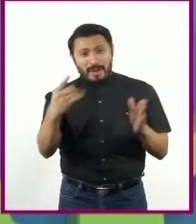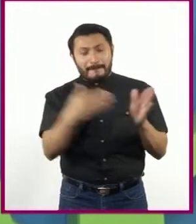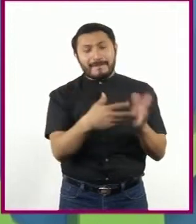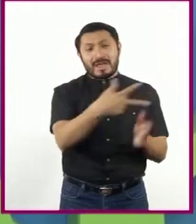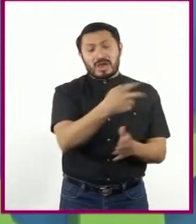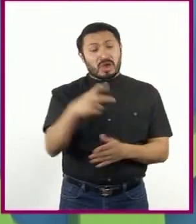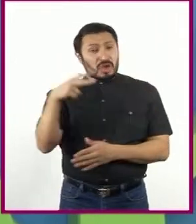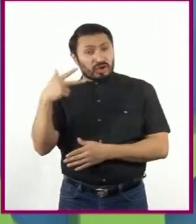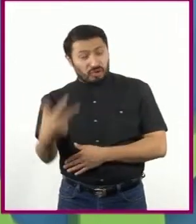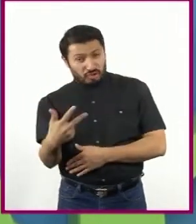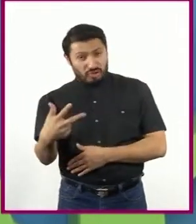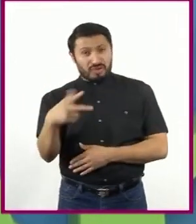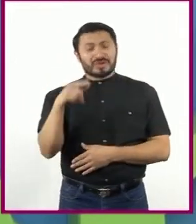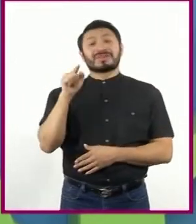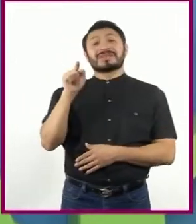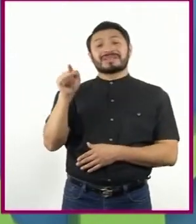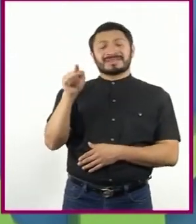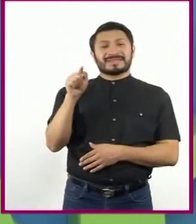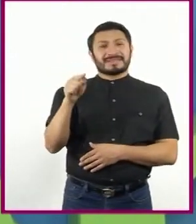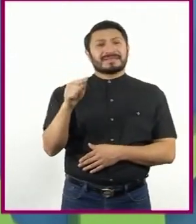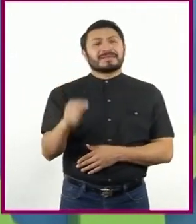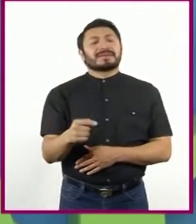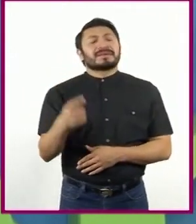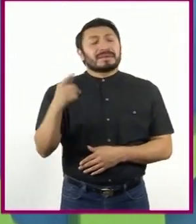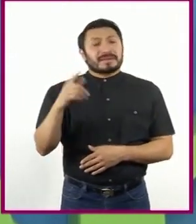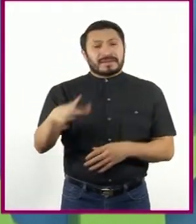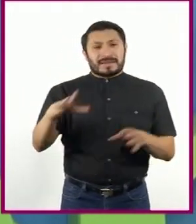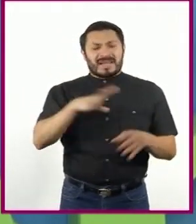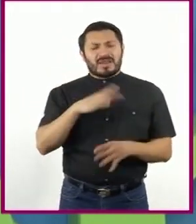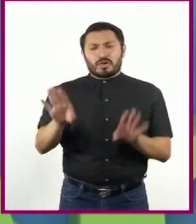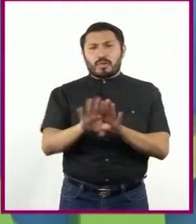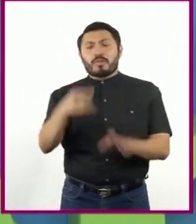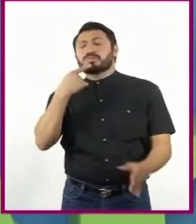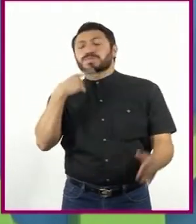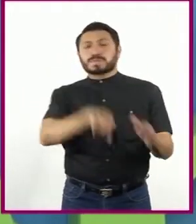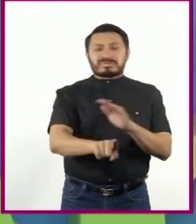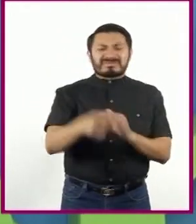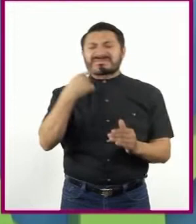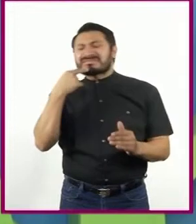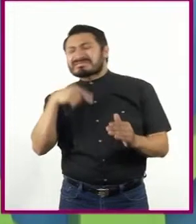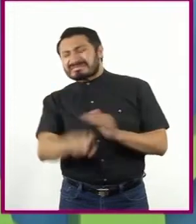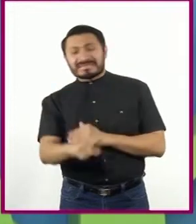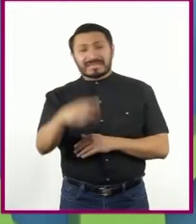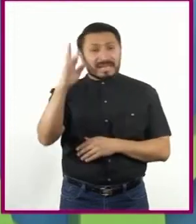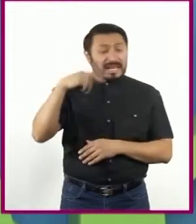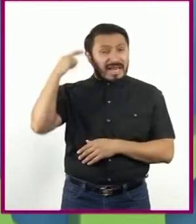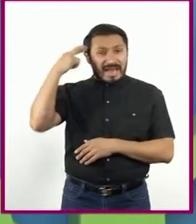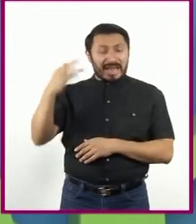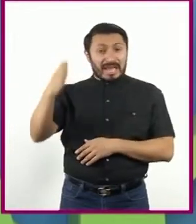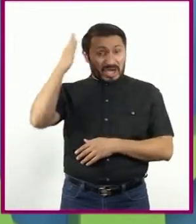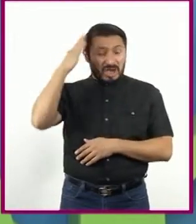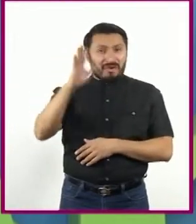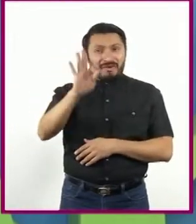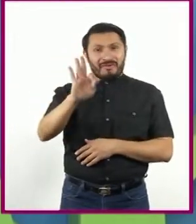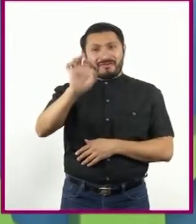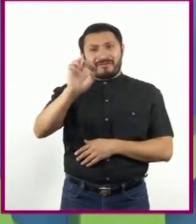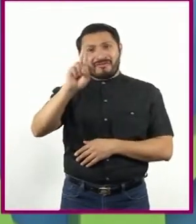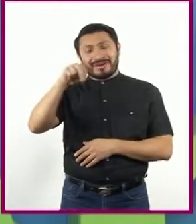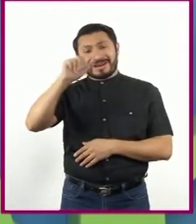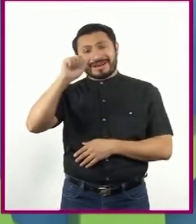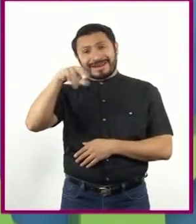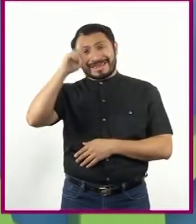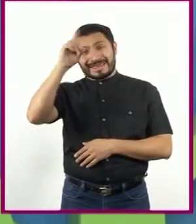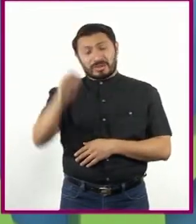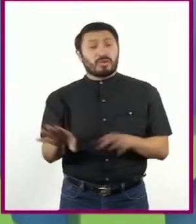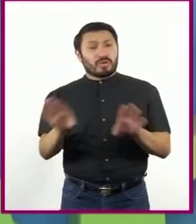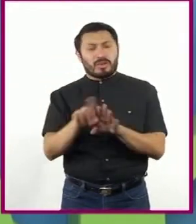en España un impreso intitulado "Quejas del rey don Fernando VII a sus leales vasallos", en el que